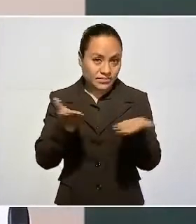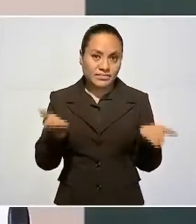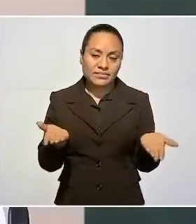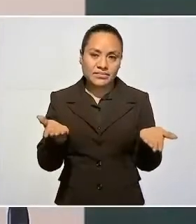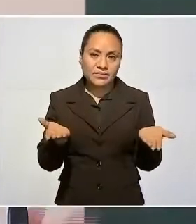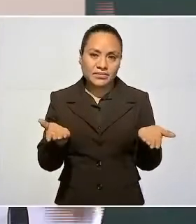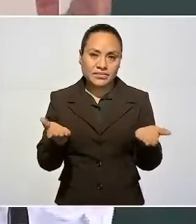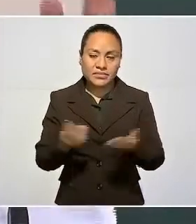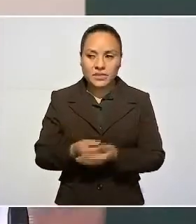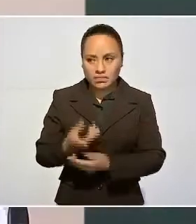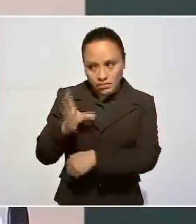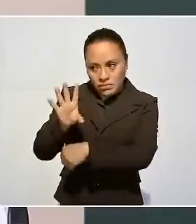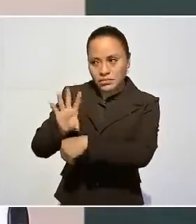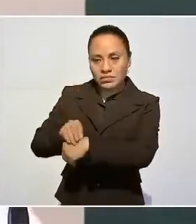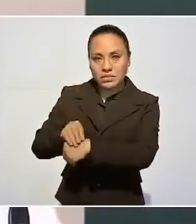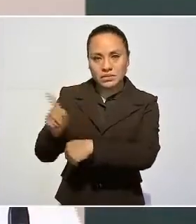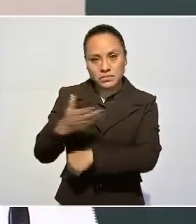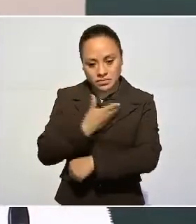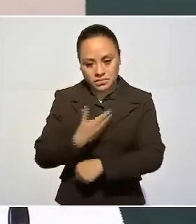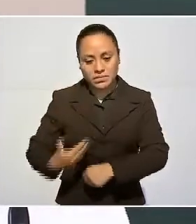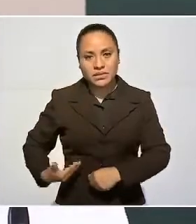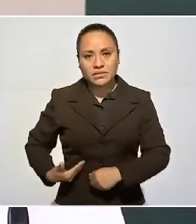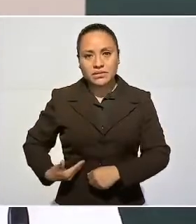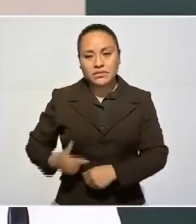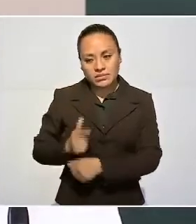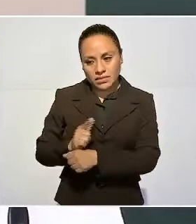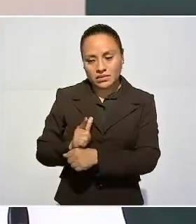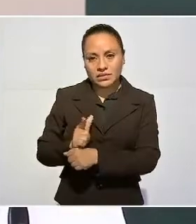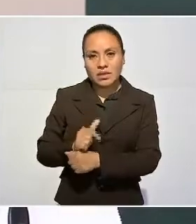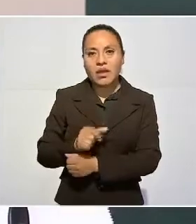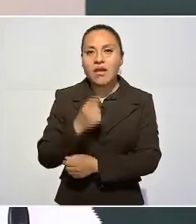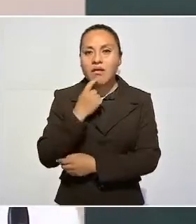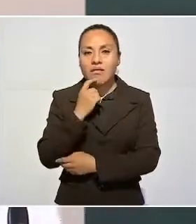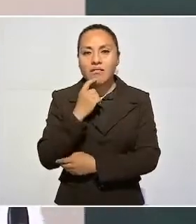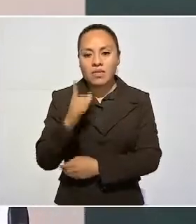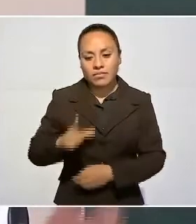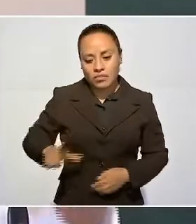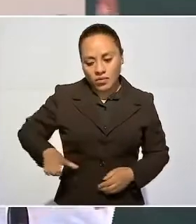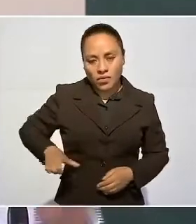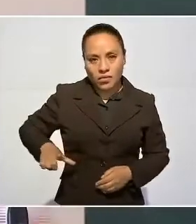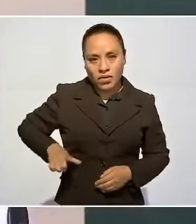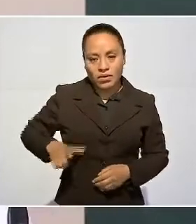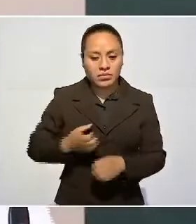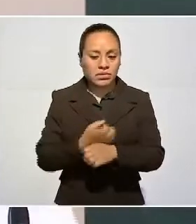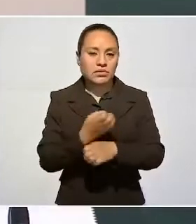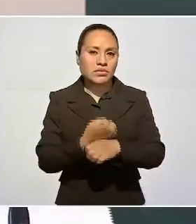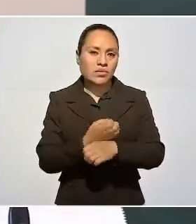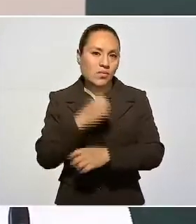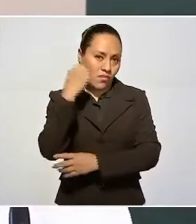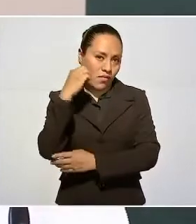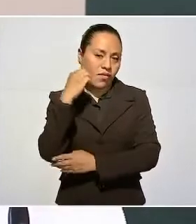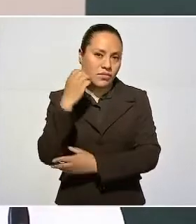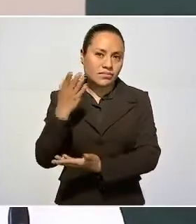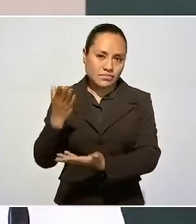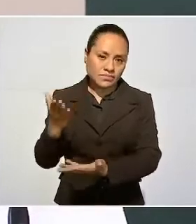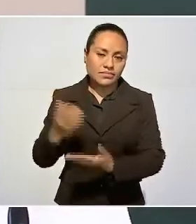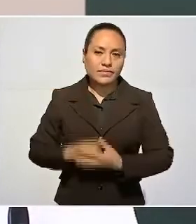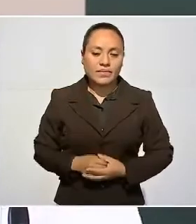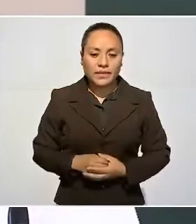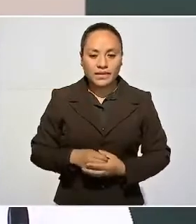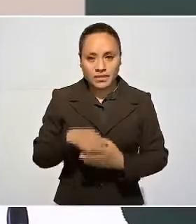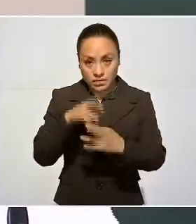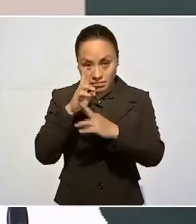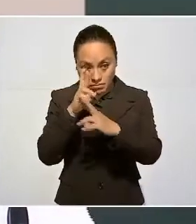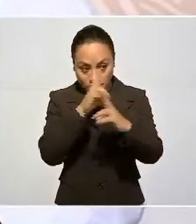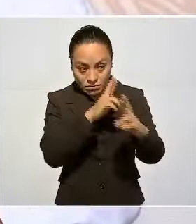con su venia, señor presidente de la República, gobernador del estado de Oaxaca y